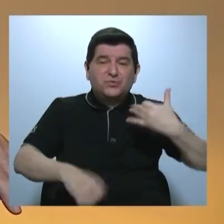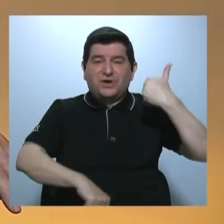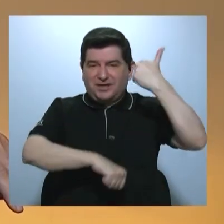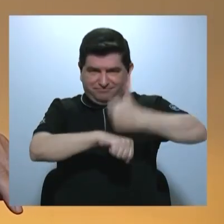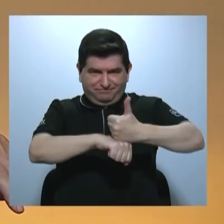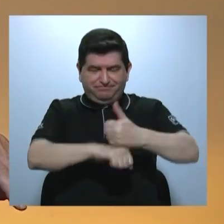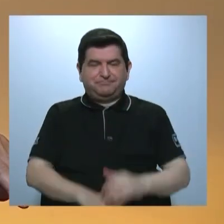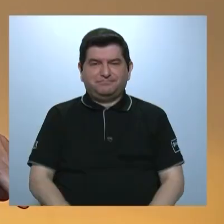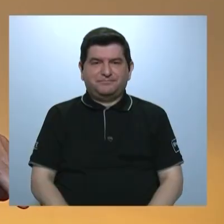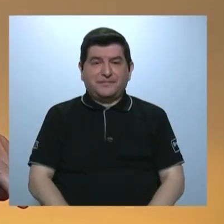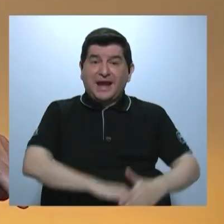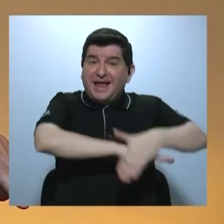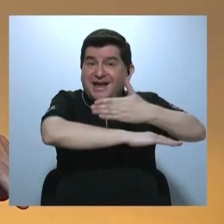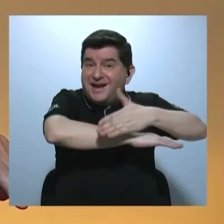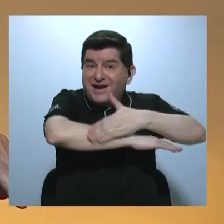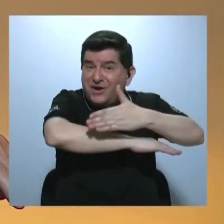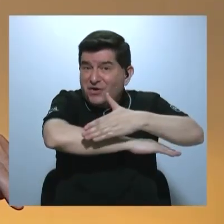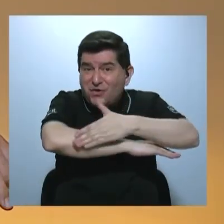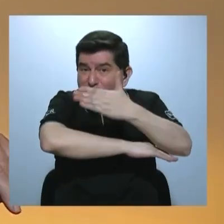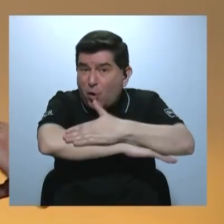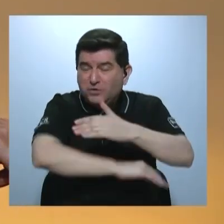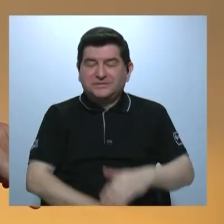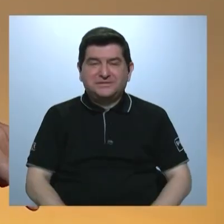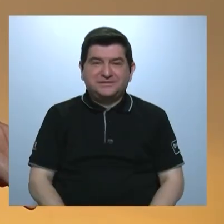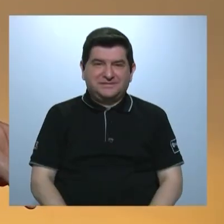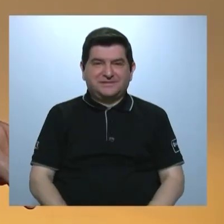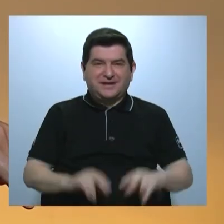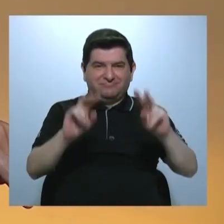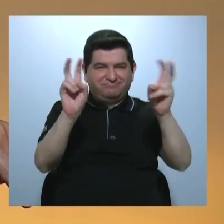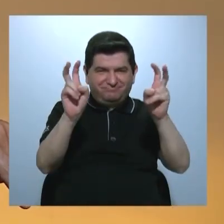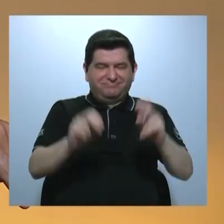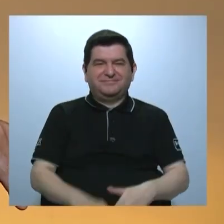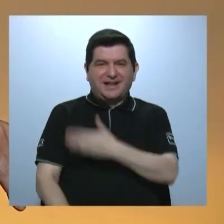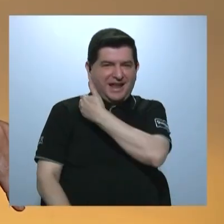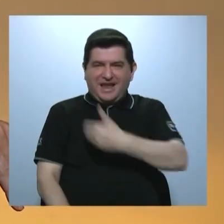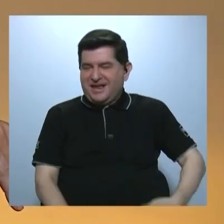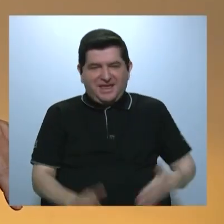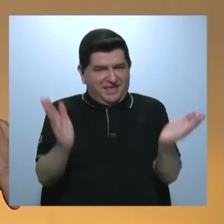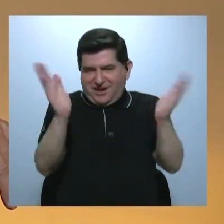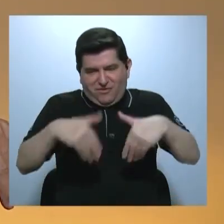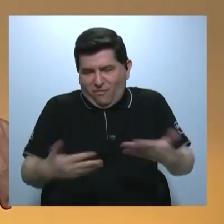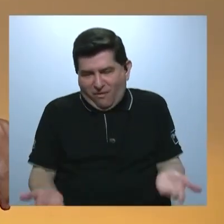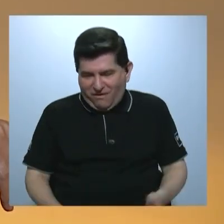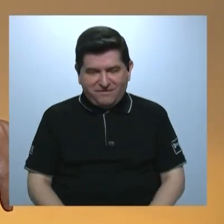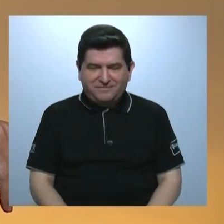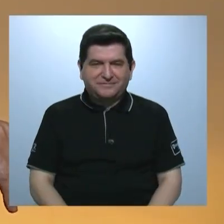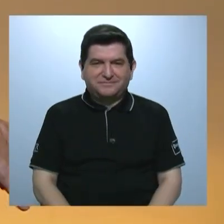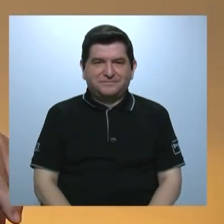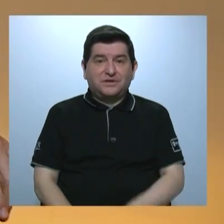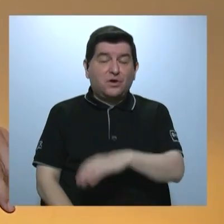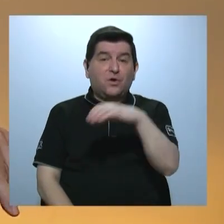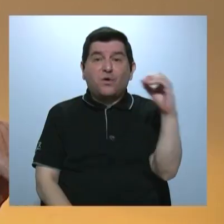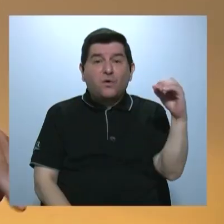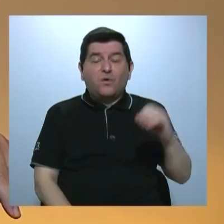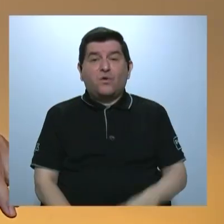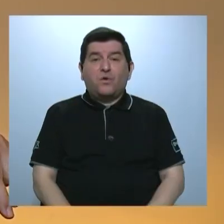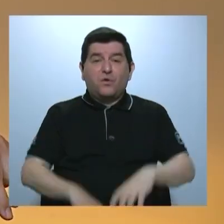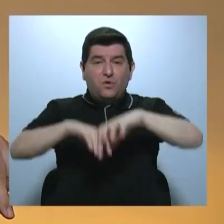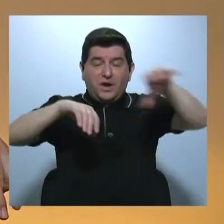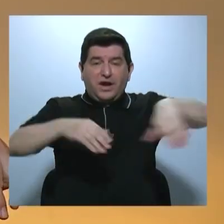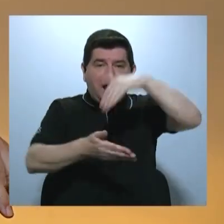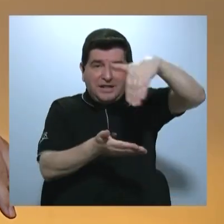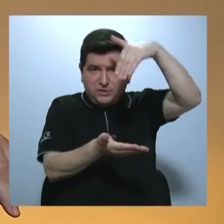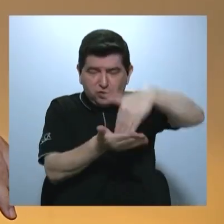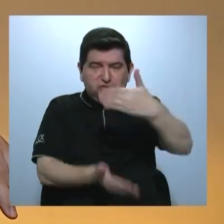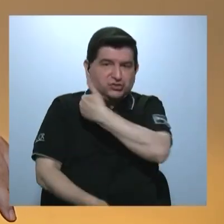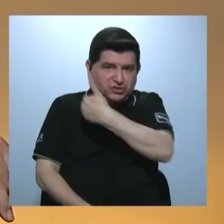La costa de Heredia no existe, de la provincia de Heredia o del cantón central de Heredia,